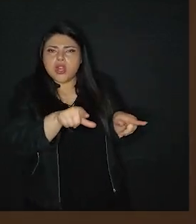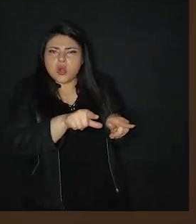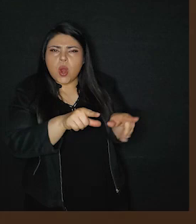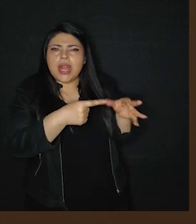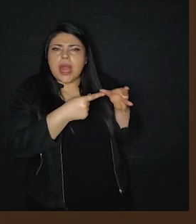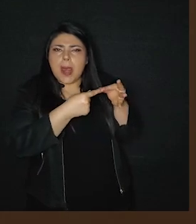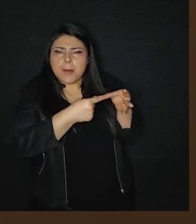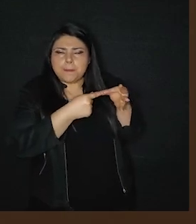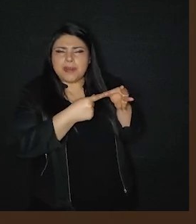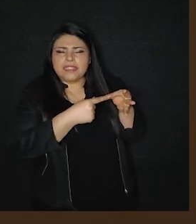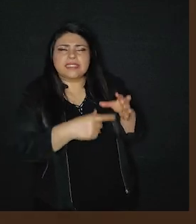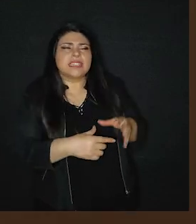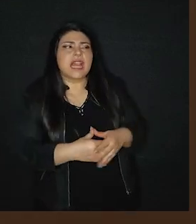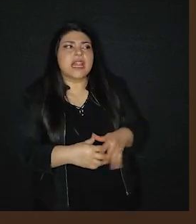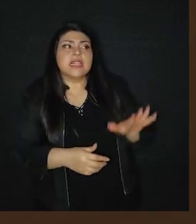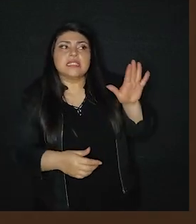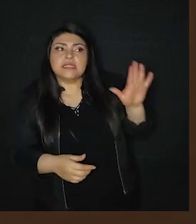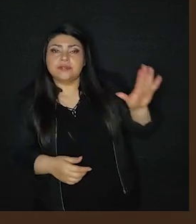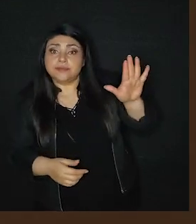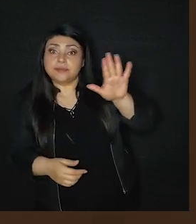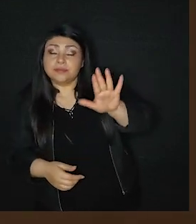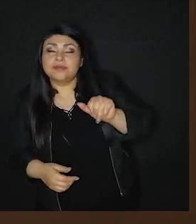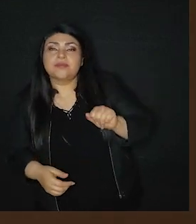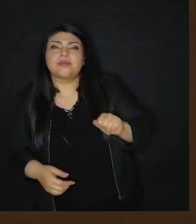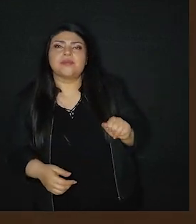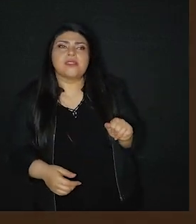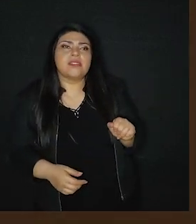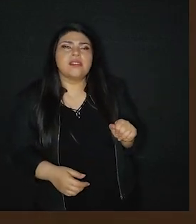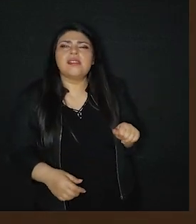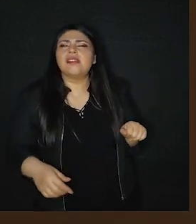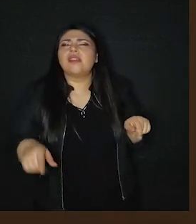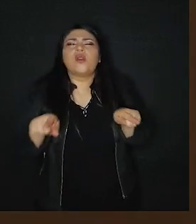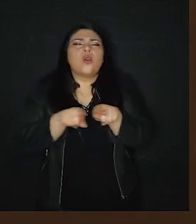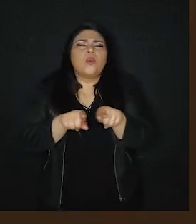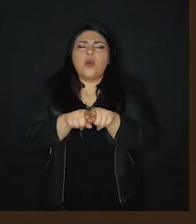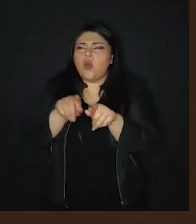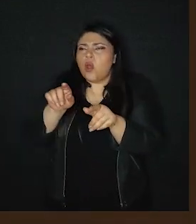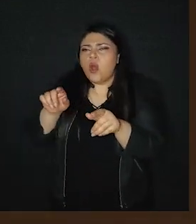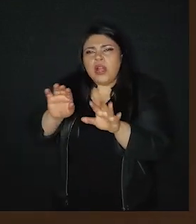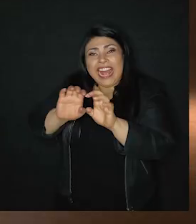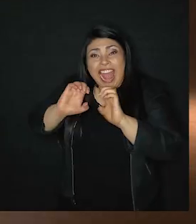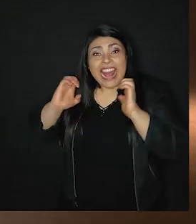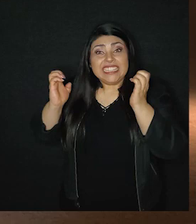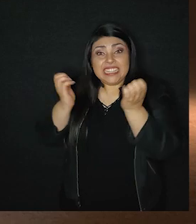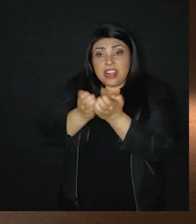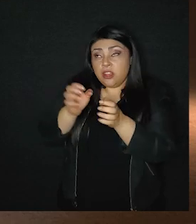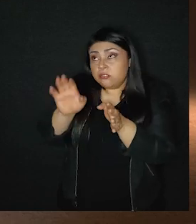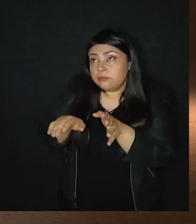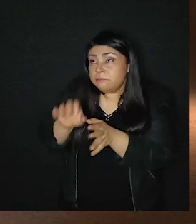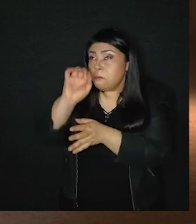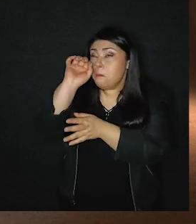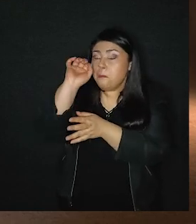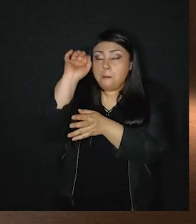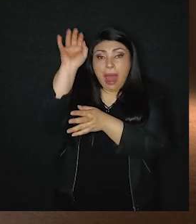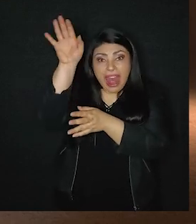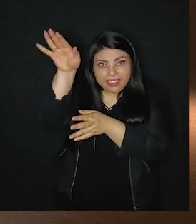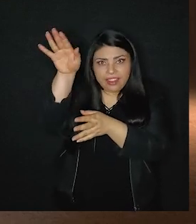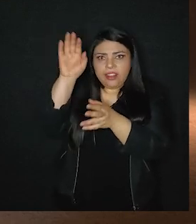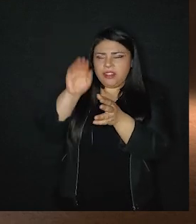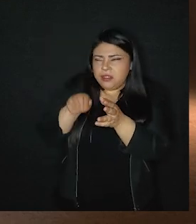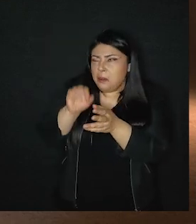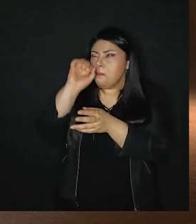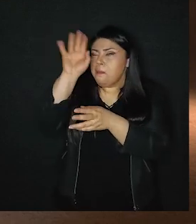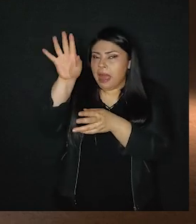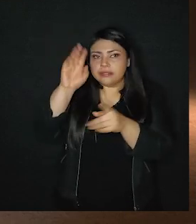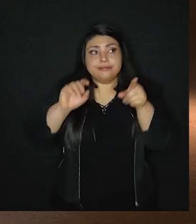donde están los camerinos era un estadio de básquetbol Ese es su función principal entonces estaban los camerinos donde los